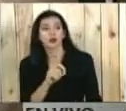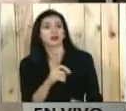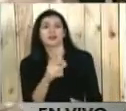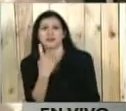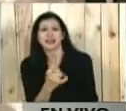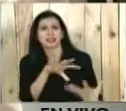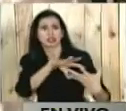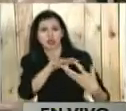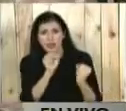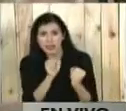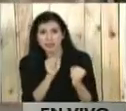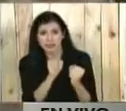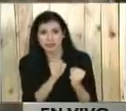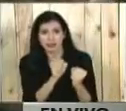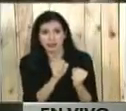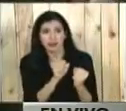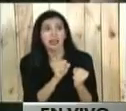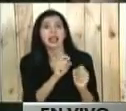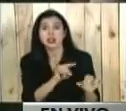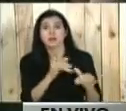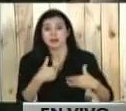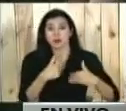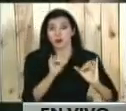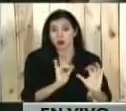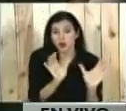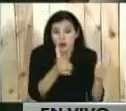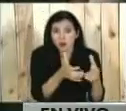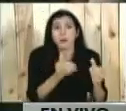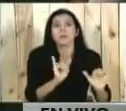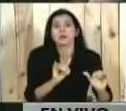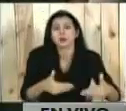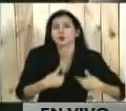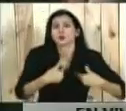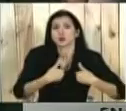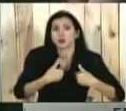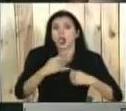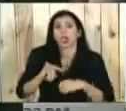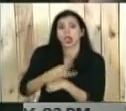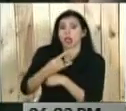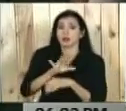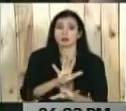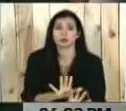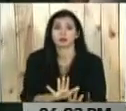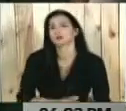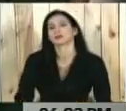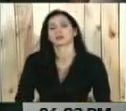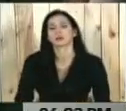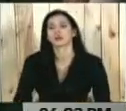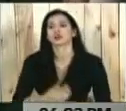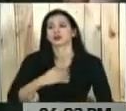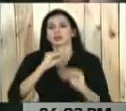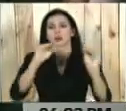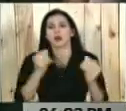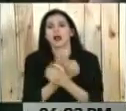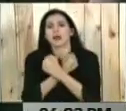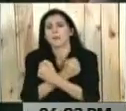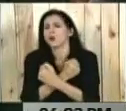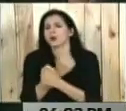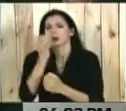que las sembraron. Por eso mi llamado ayer fue al amor, como el gran instrumento para construir la paz. ¡Al